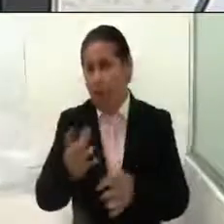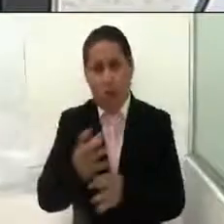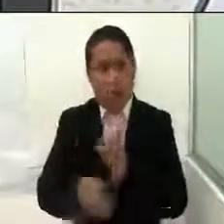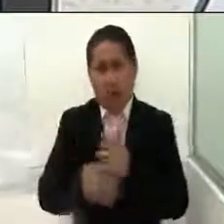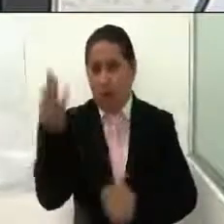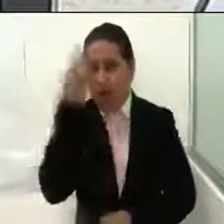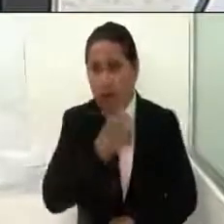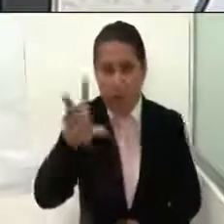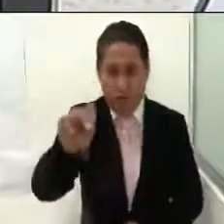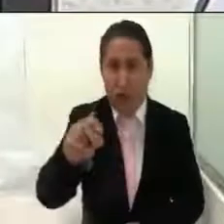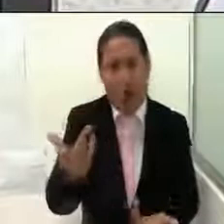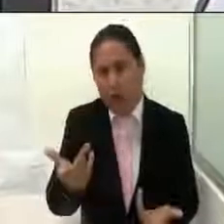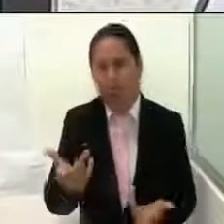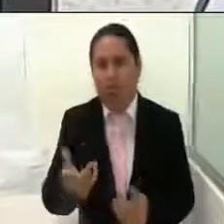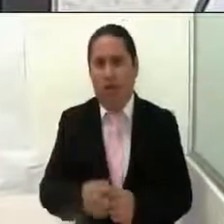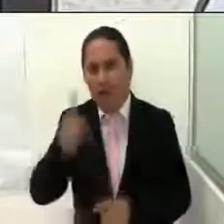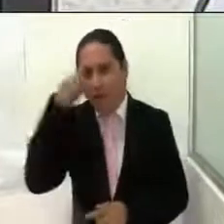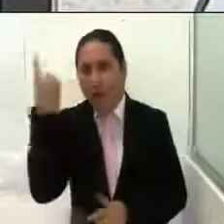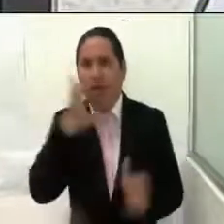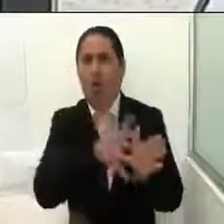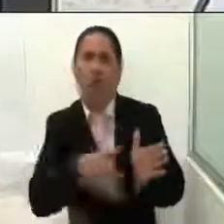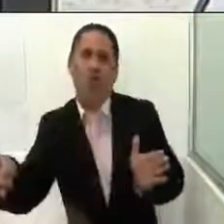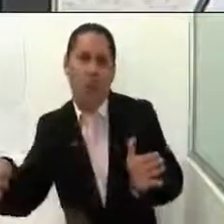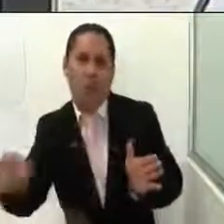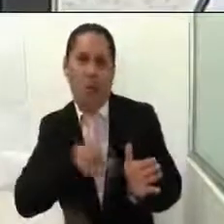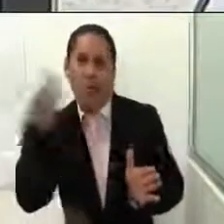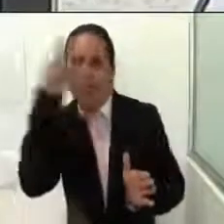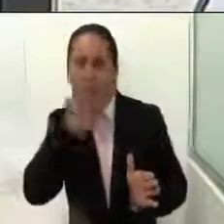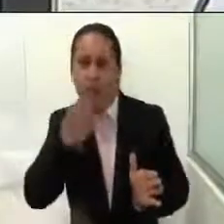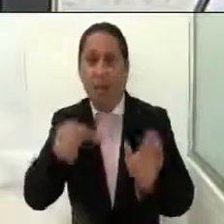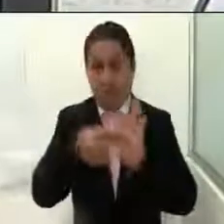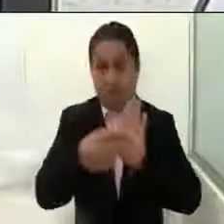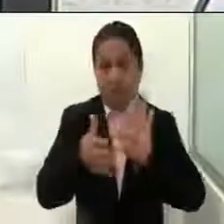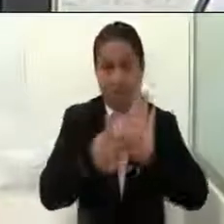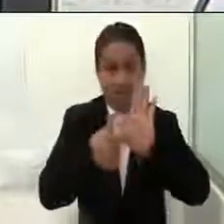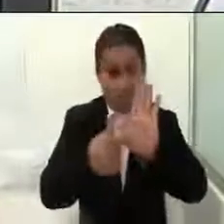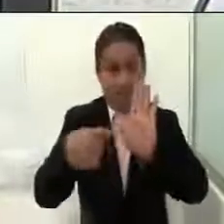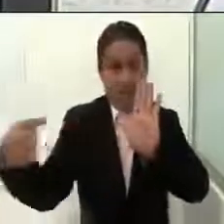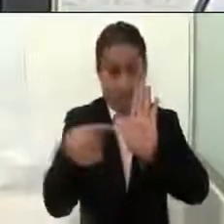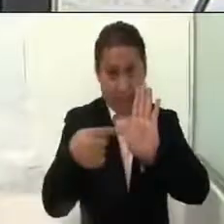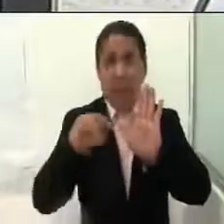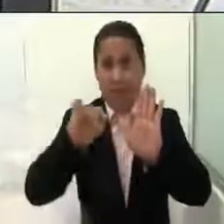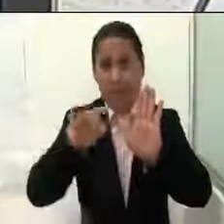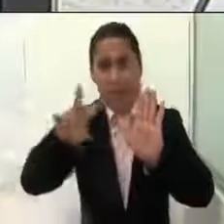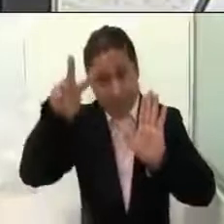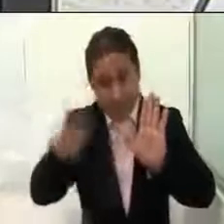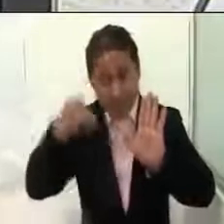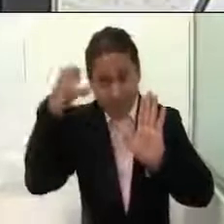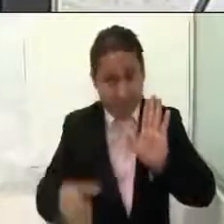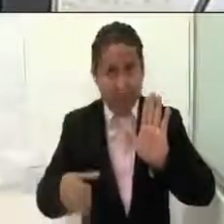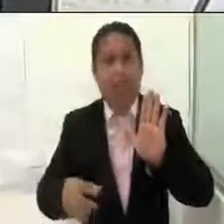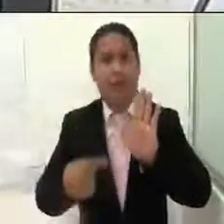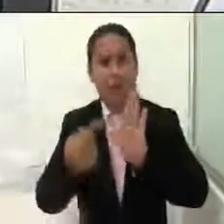algunos documentos son muy fáciles de poder falsificar entonces esta documentación incluye todo